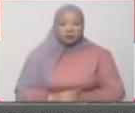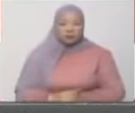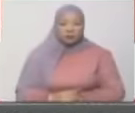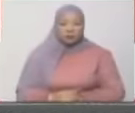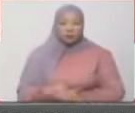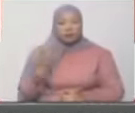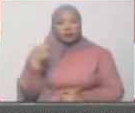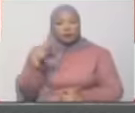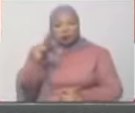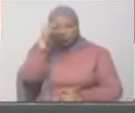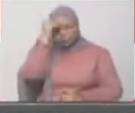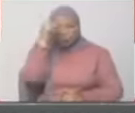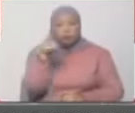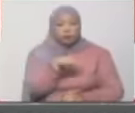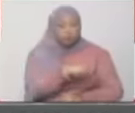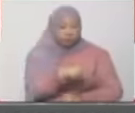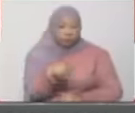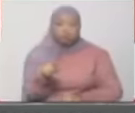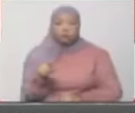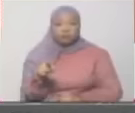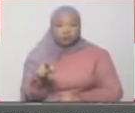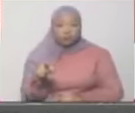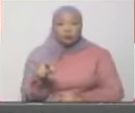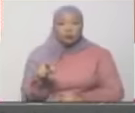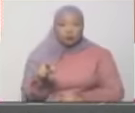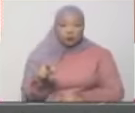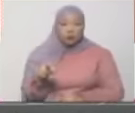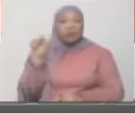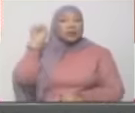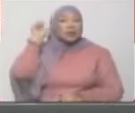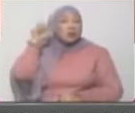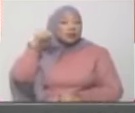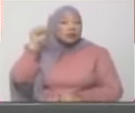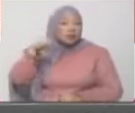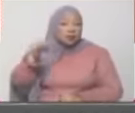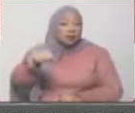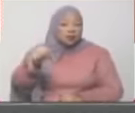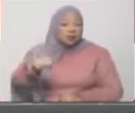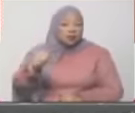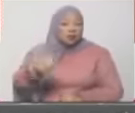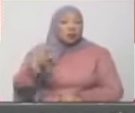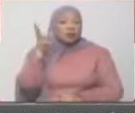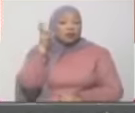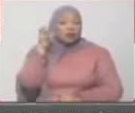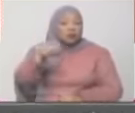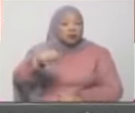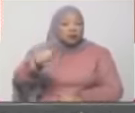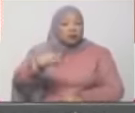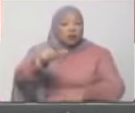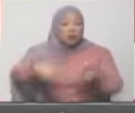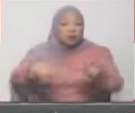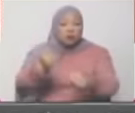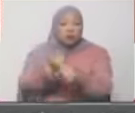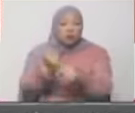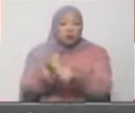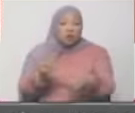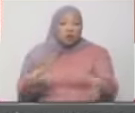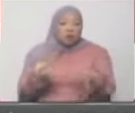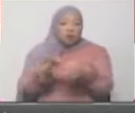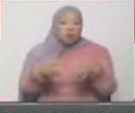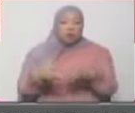Ustedes me entienden, ¿verdad? Y conformando equipos cada vez más unidos, más comprometidos.